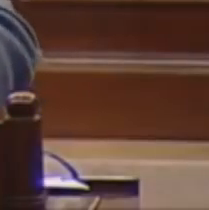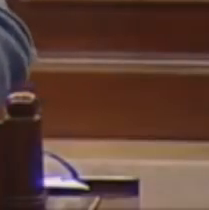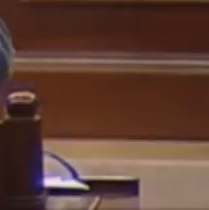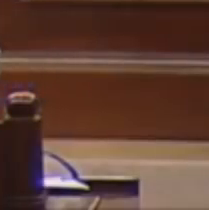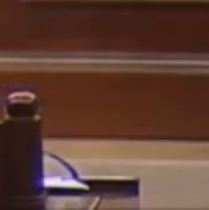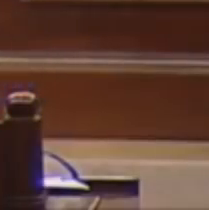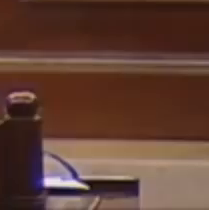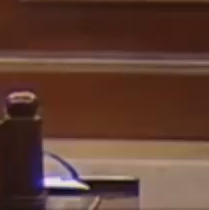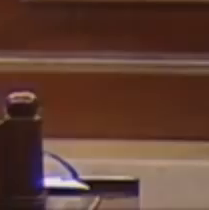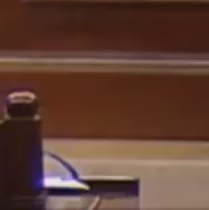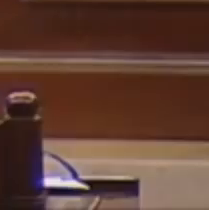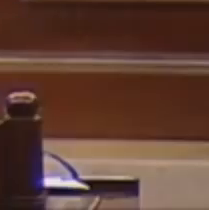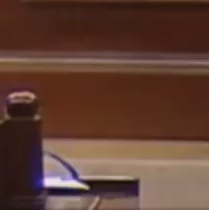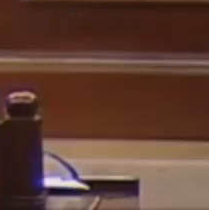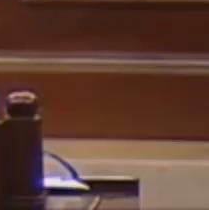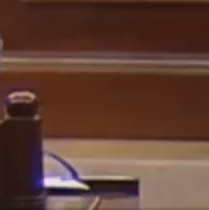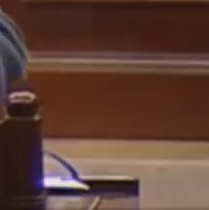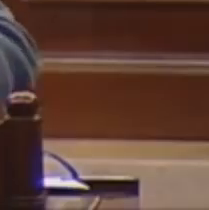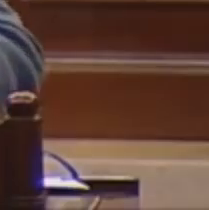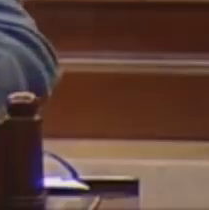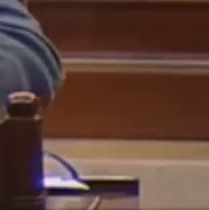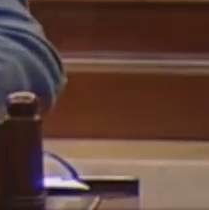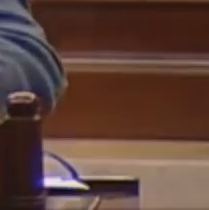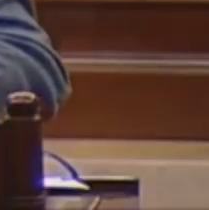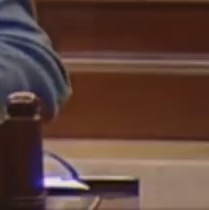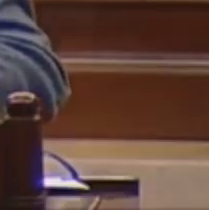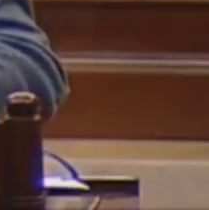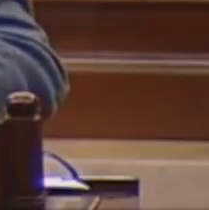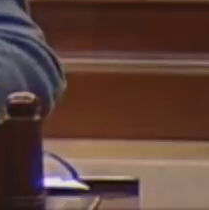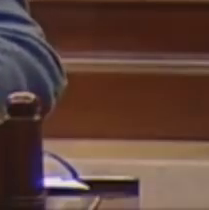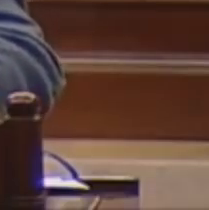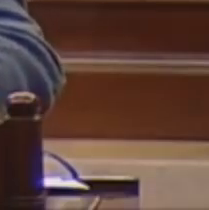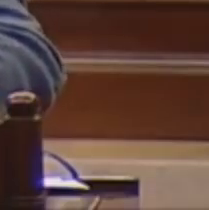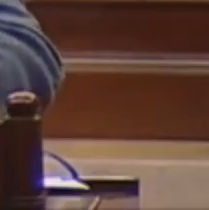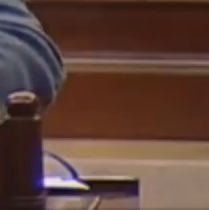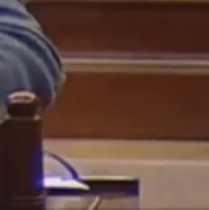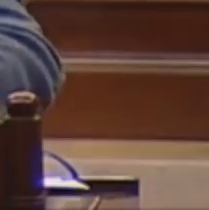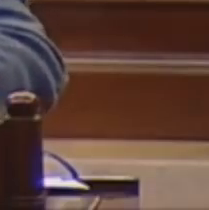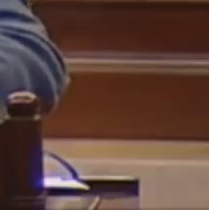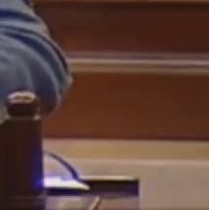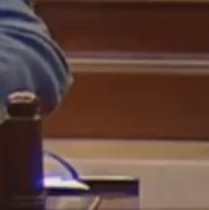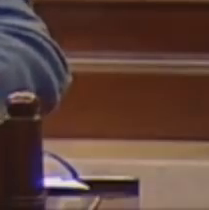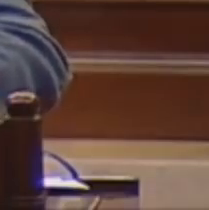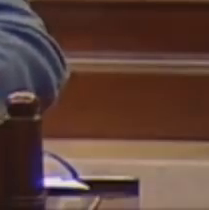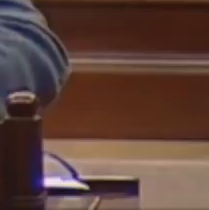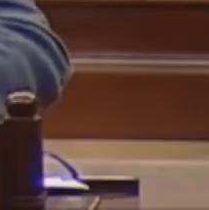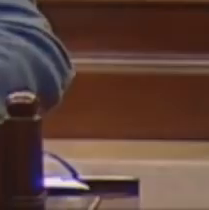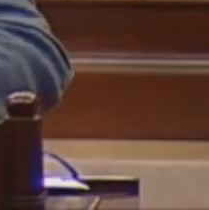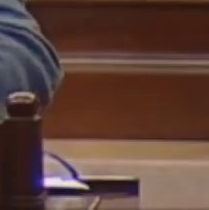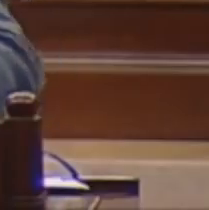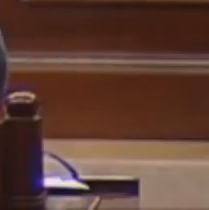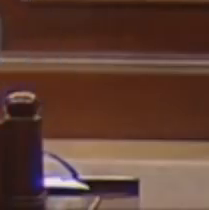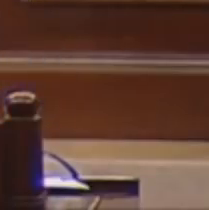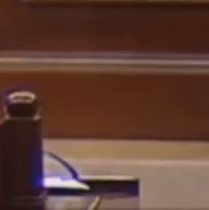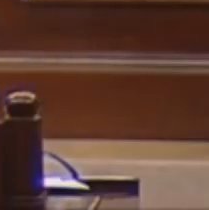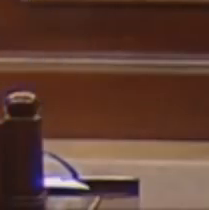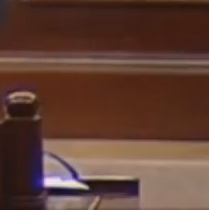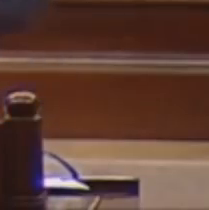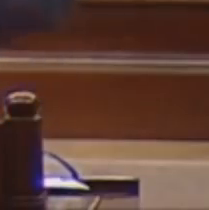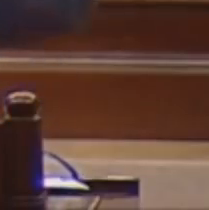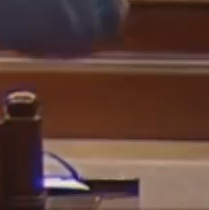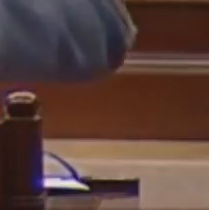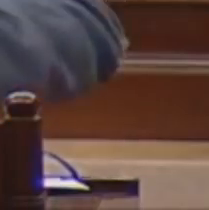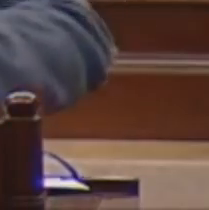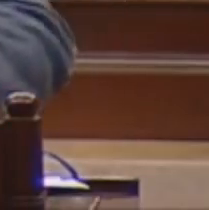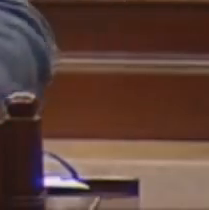sector productivo y los trabajadores, hemos llegado a un acuerdo de proyección que de acá al mes de diciembre incrementar sobre la